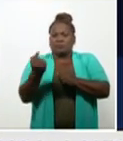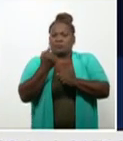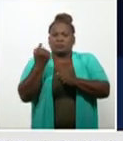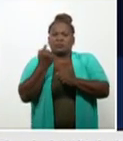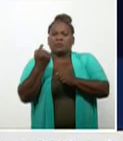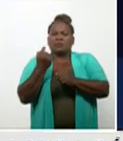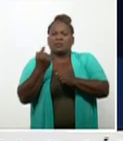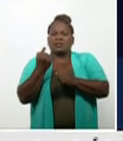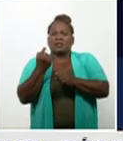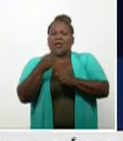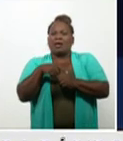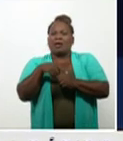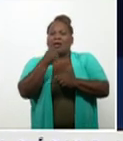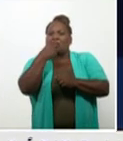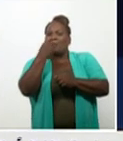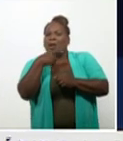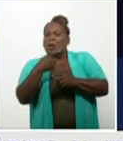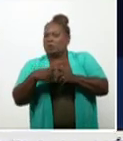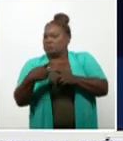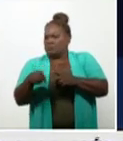vista terapéutico,